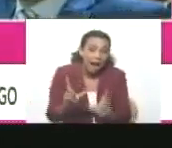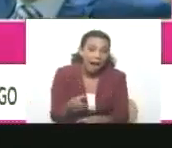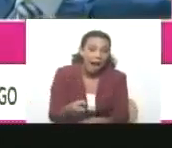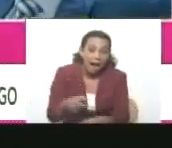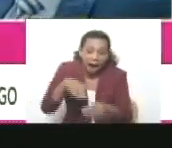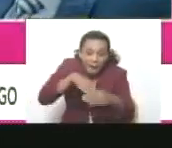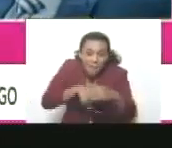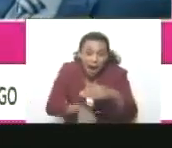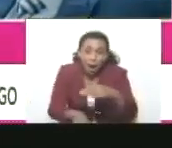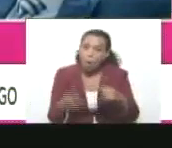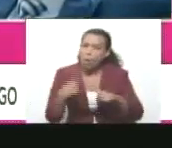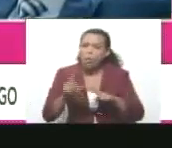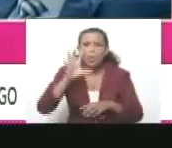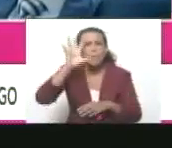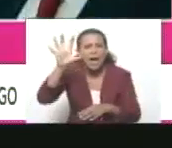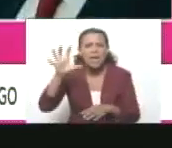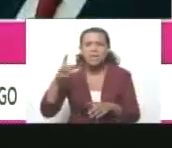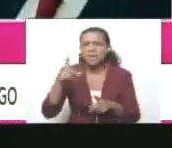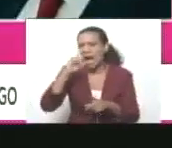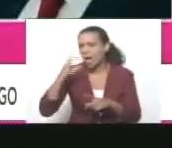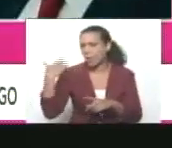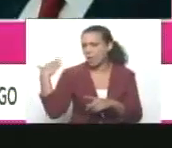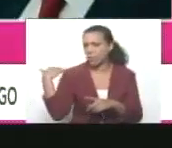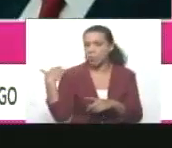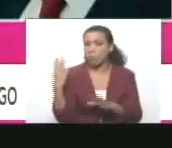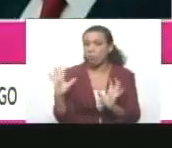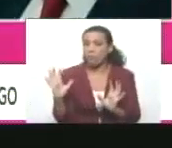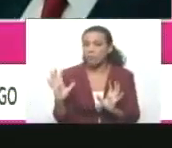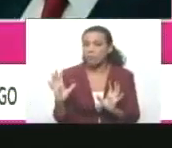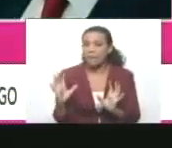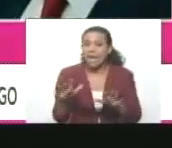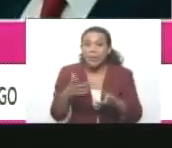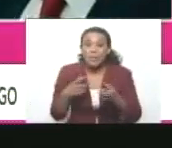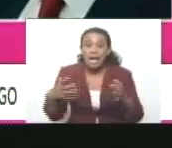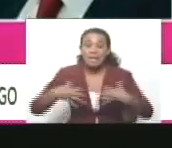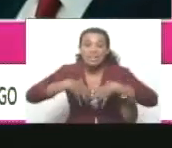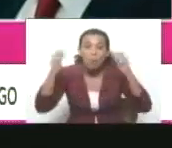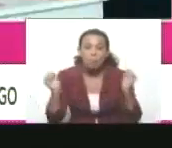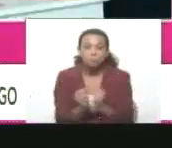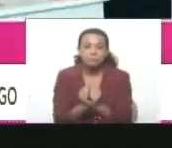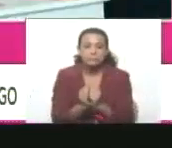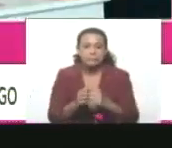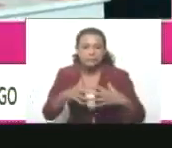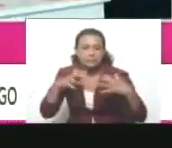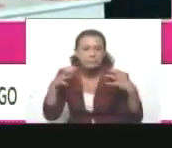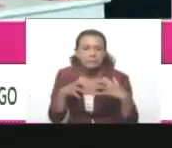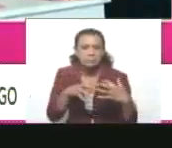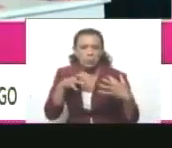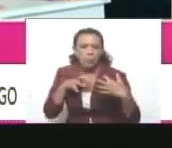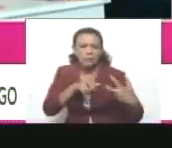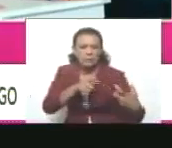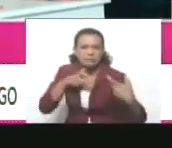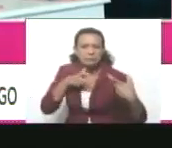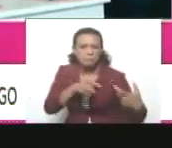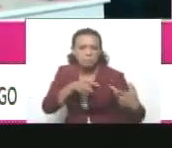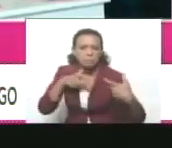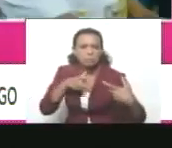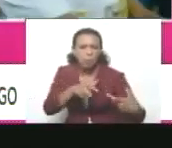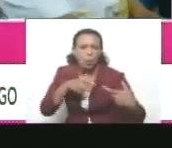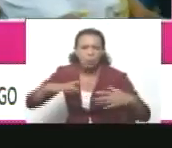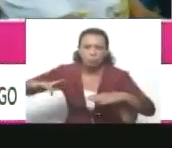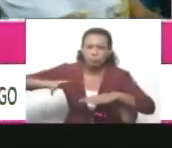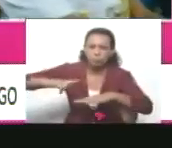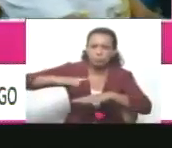En otros países, en otra época, esos campos han generado guerras, plomo, aviones,